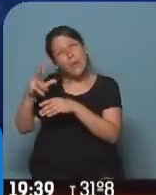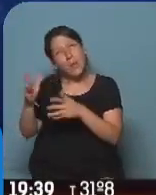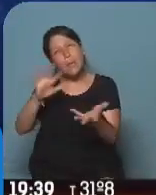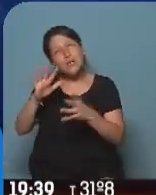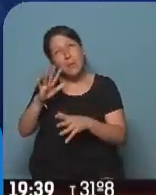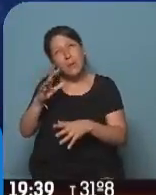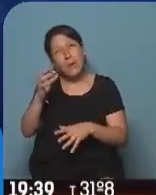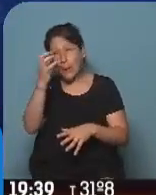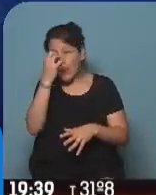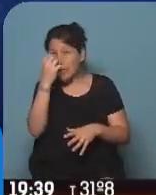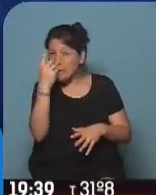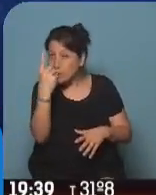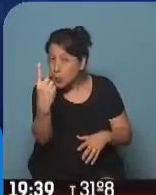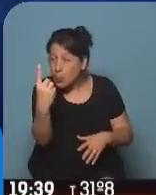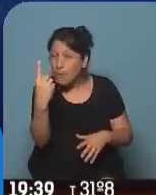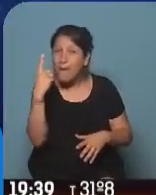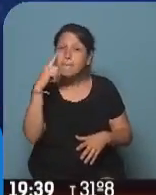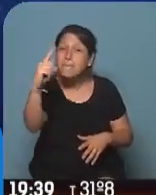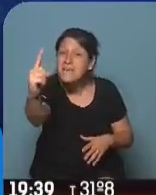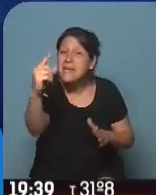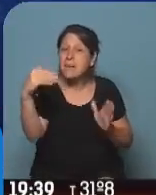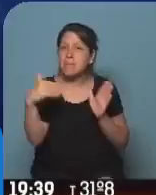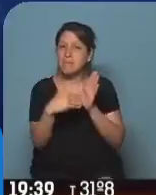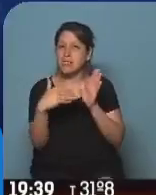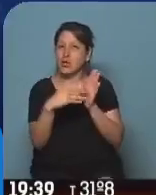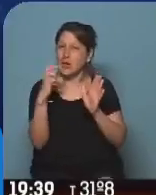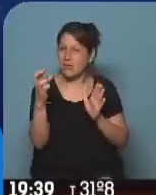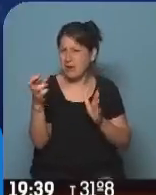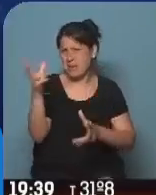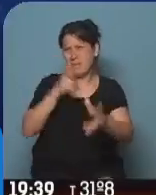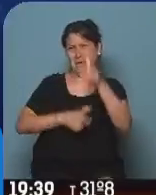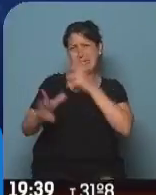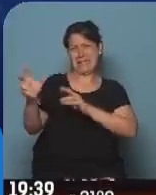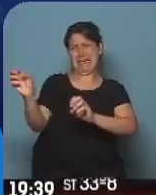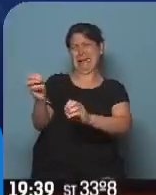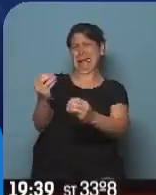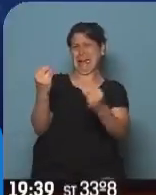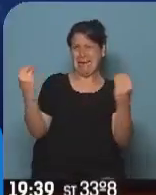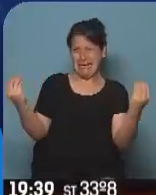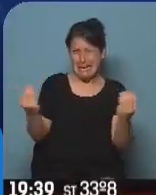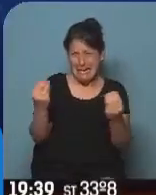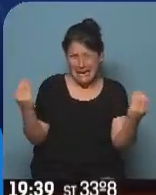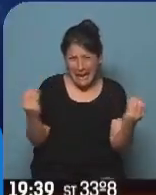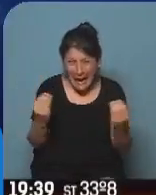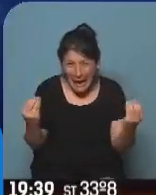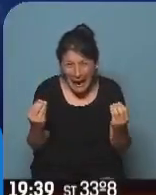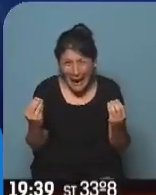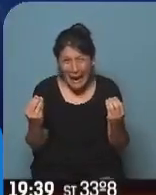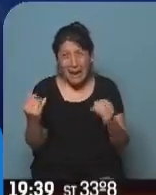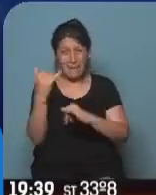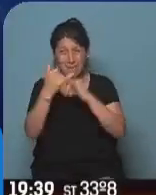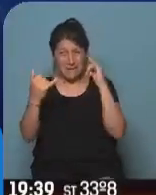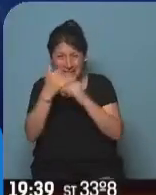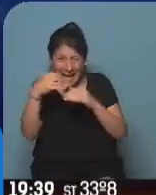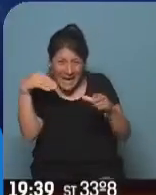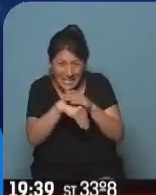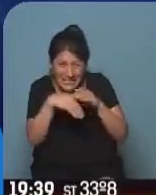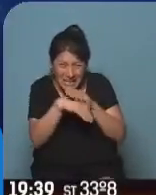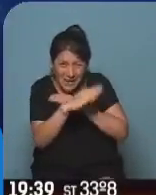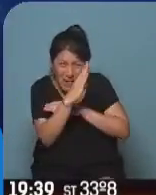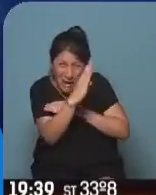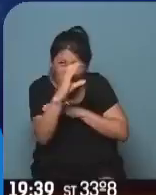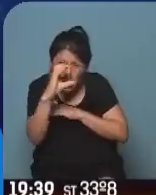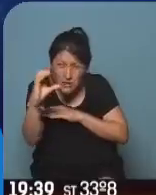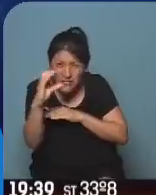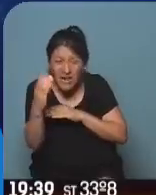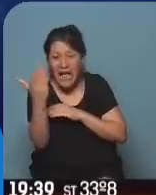de dólares. Por supuesto me decían de todo, una barbaridad, la mitad de las reservas de Banco Central en ese momento. Hubo una auditoría hace poco